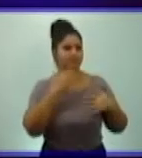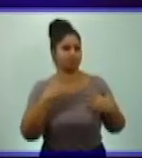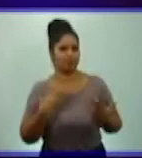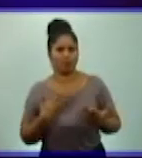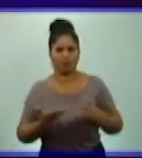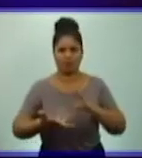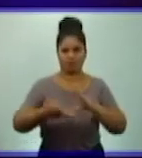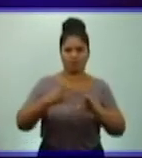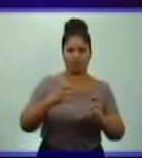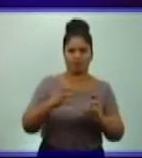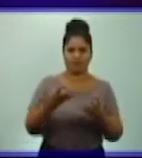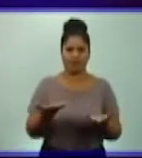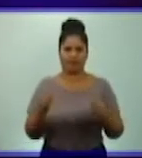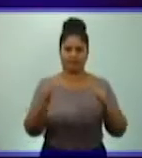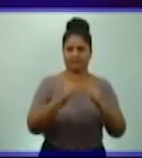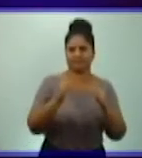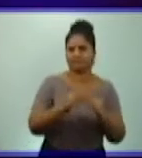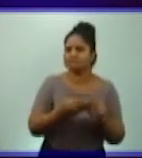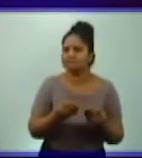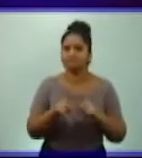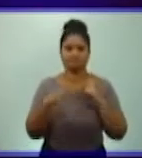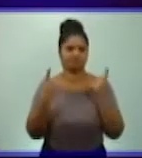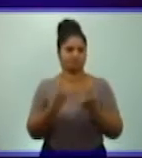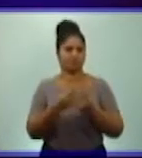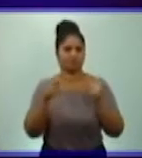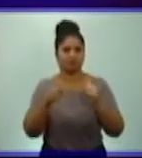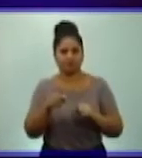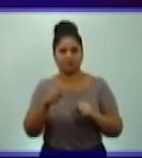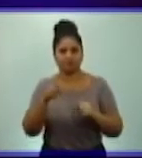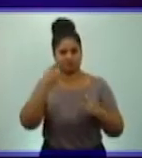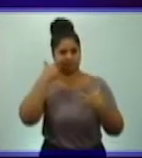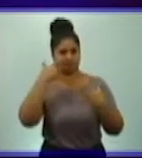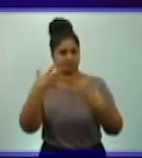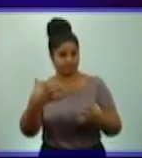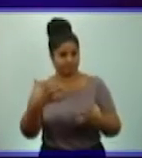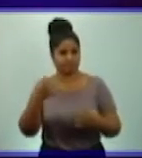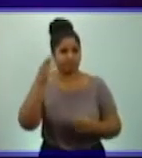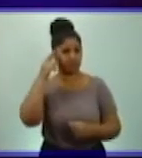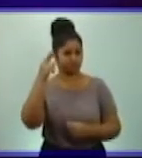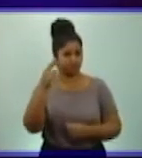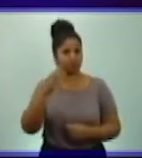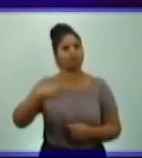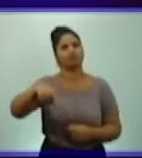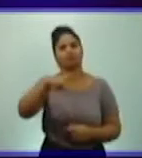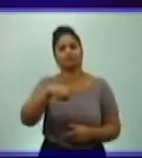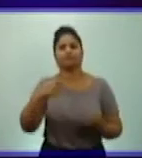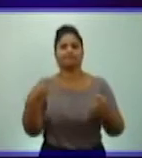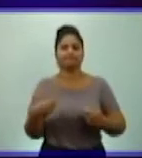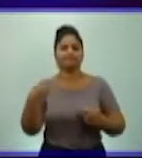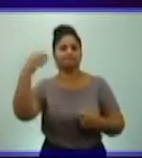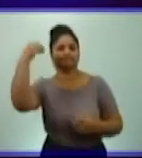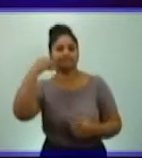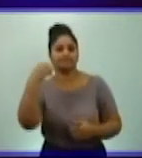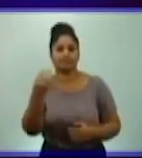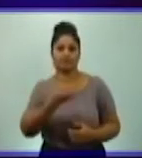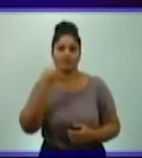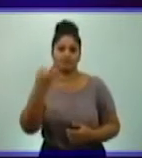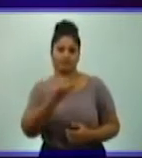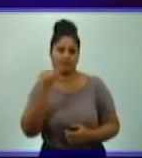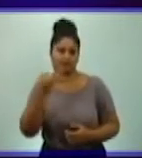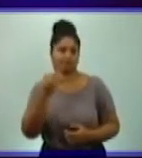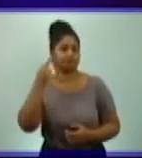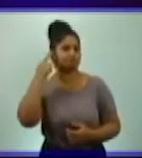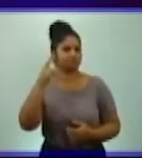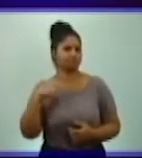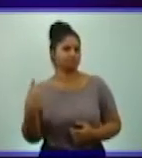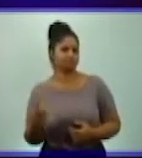mucha fuerza y con mucho nivel de complejidad a la hora de poder interpretar el mensaje. Recuérdense que estamos hablando de poesía